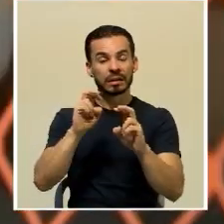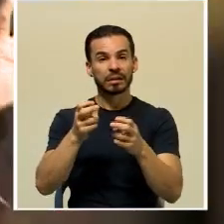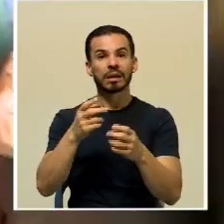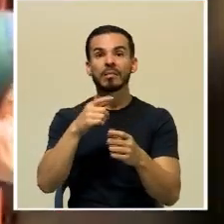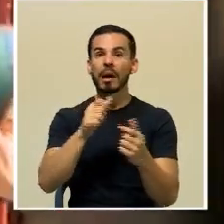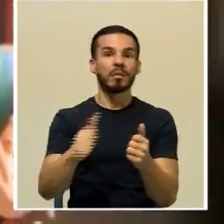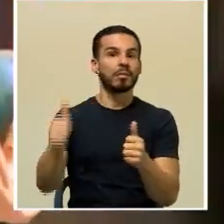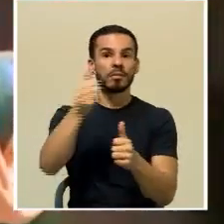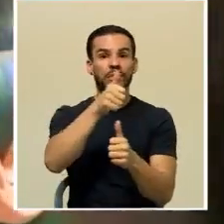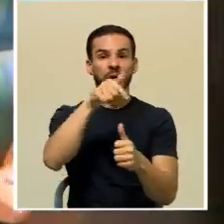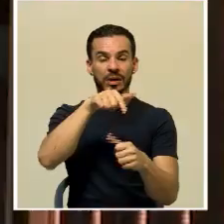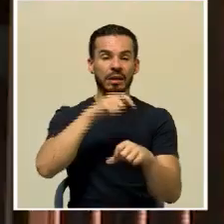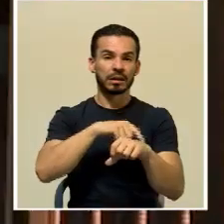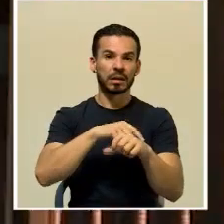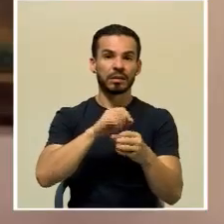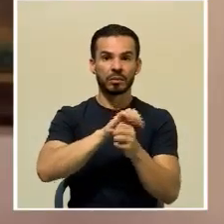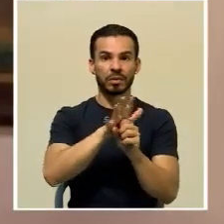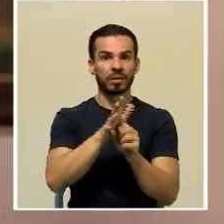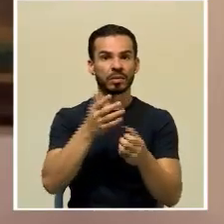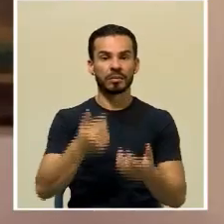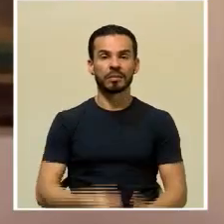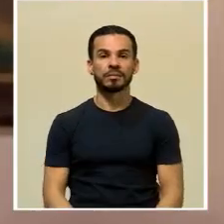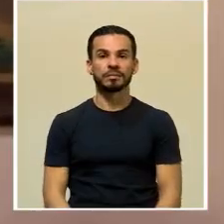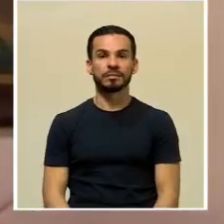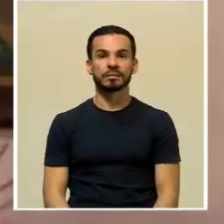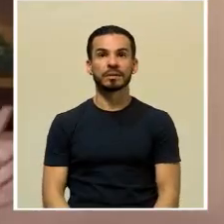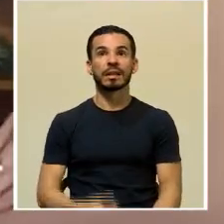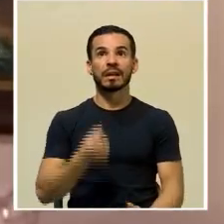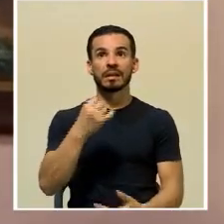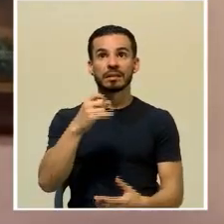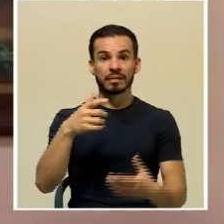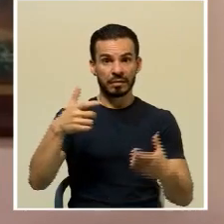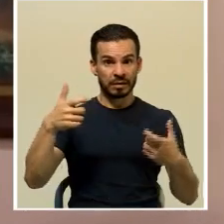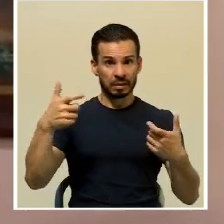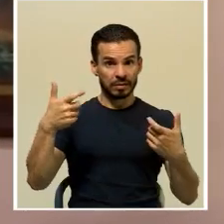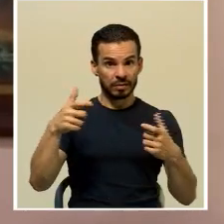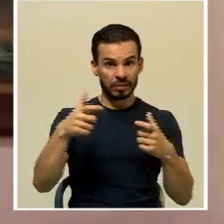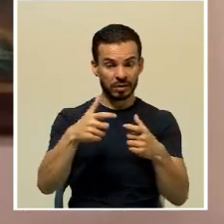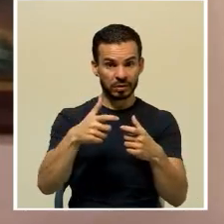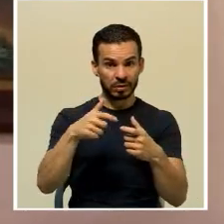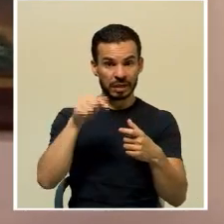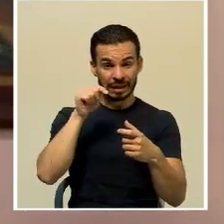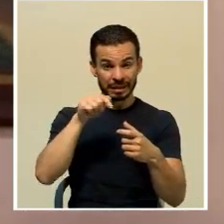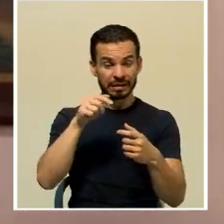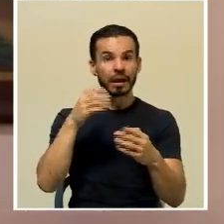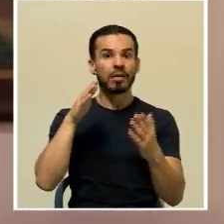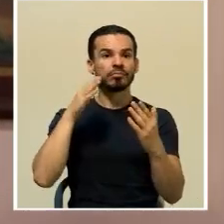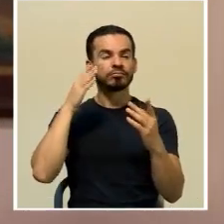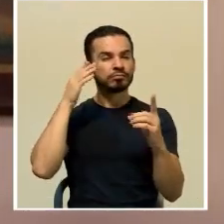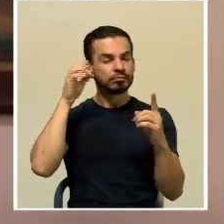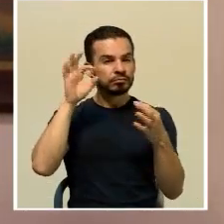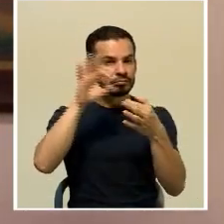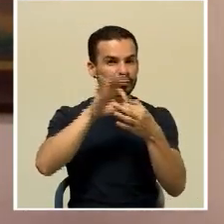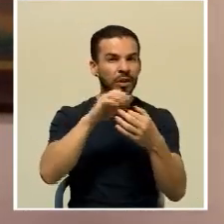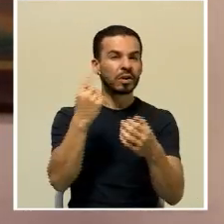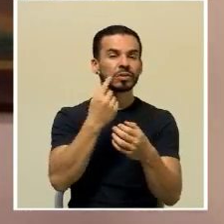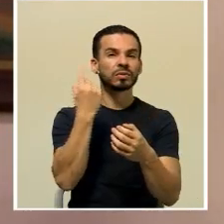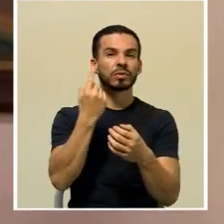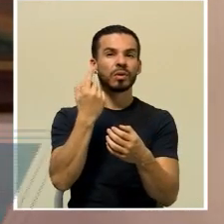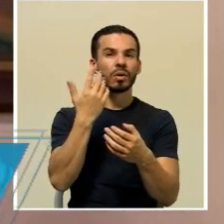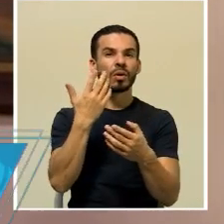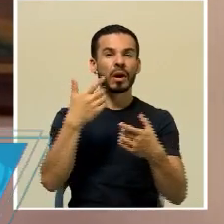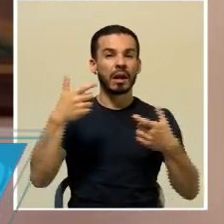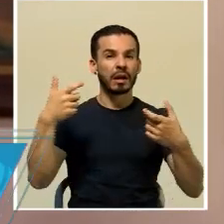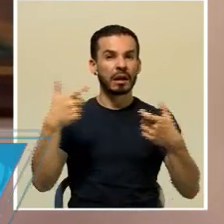debe ser prioridad en tiempos de pandemia. Si se van a hacer rebajas, estas deben obedecer únicamente a